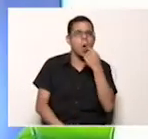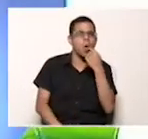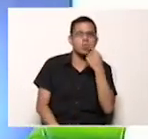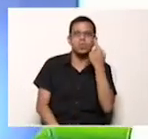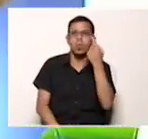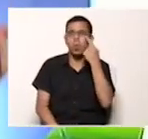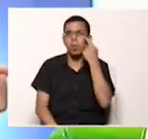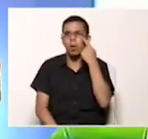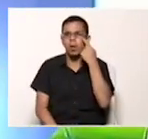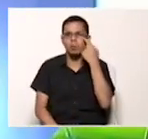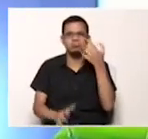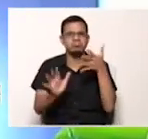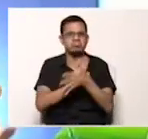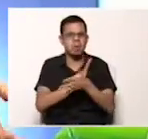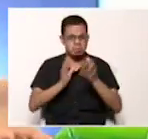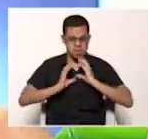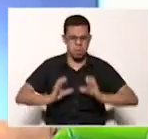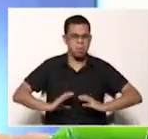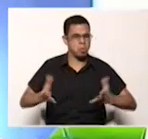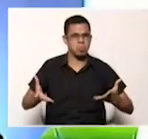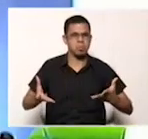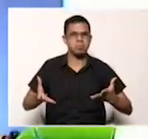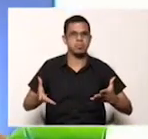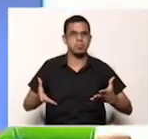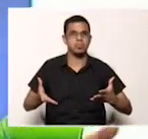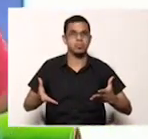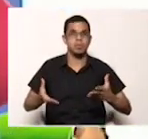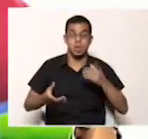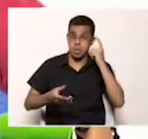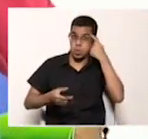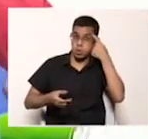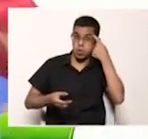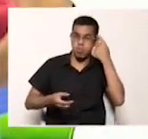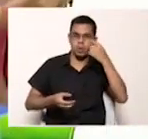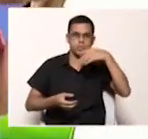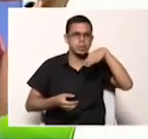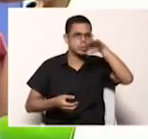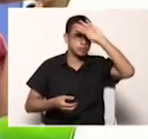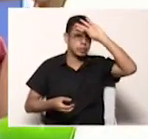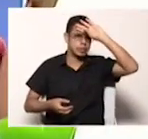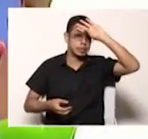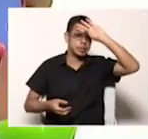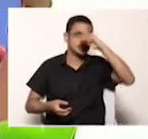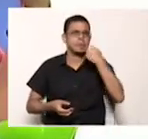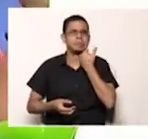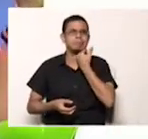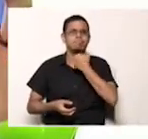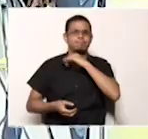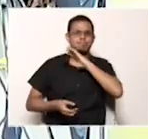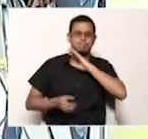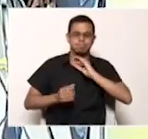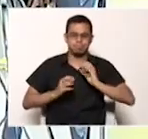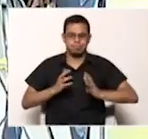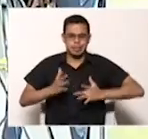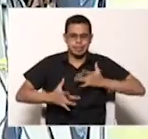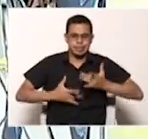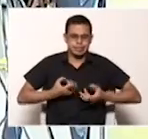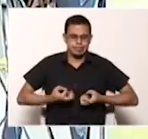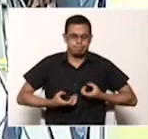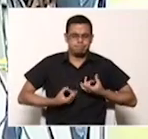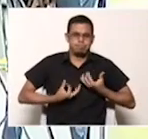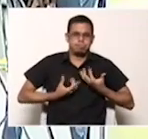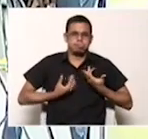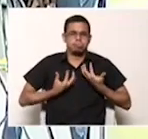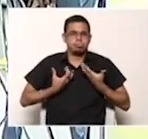¿Qué ocurre en nuestro cuerpo? A ver, nosotros sentimos fiebre, aumento de la temperatura corporal y el cuerpo es